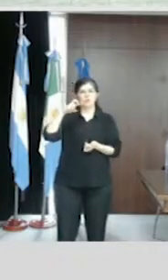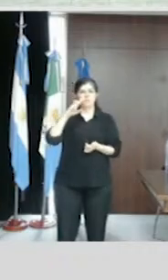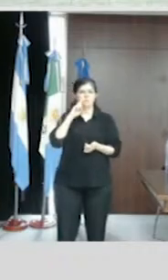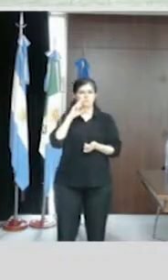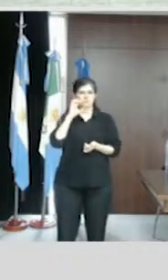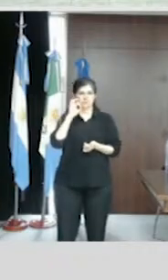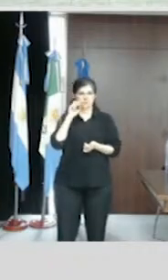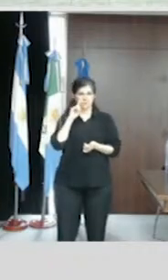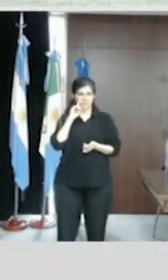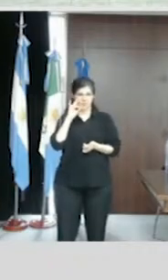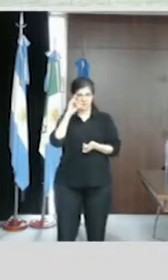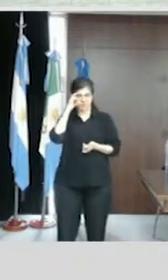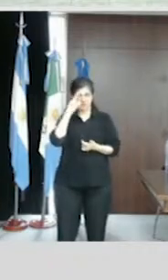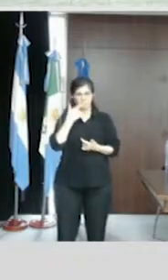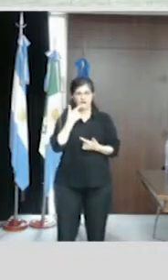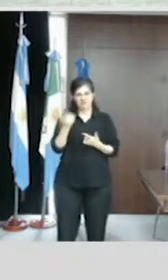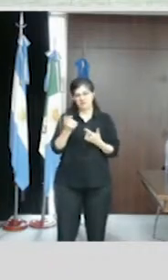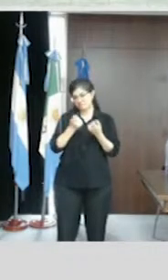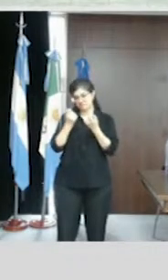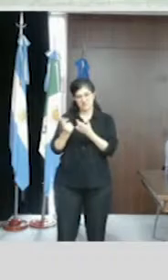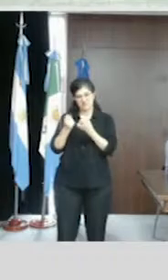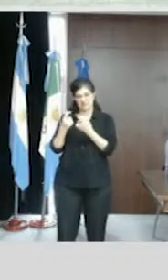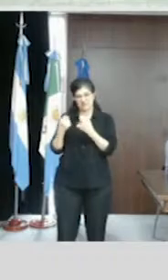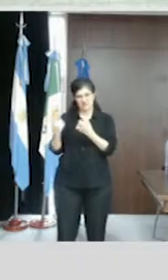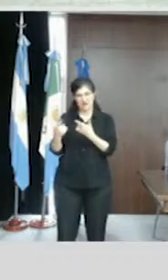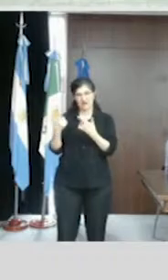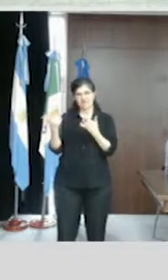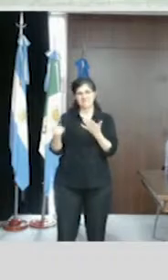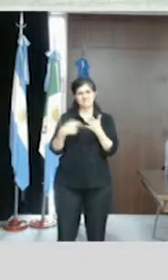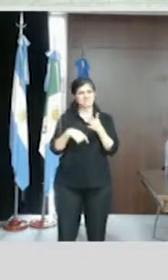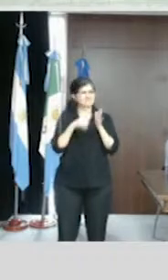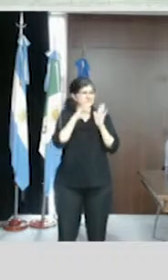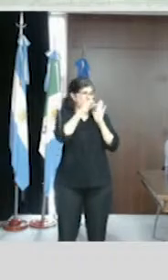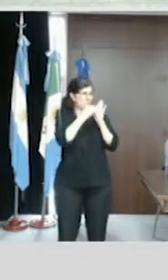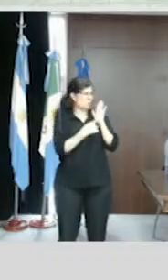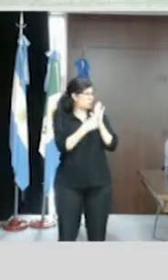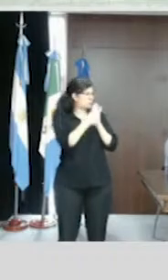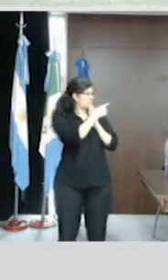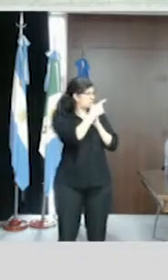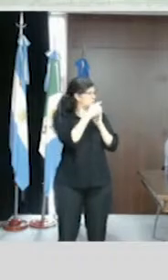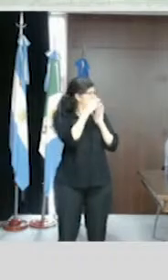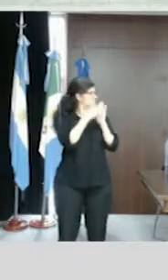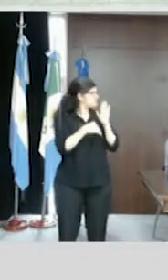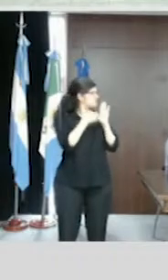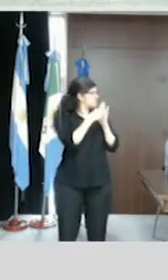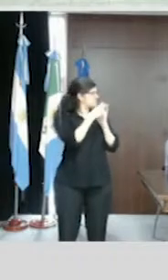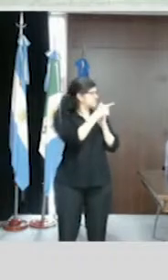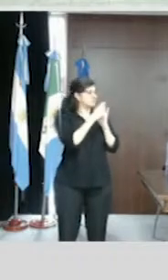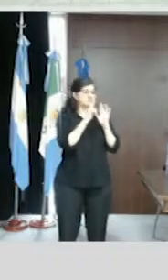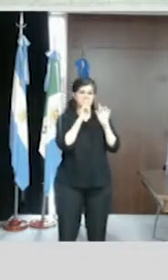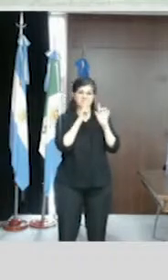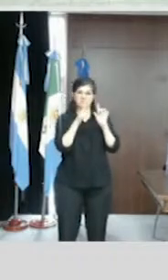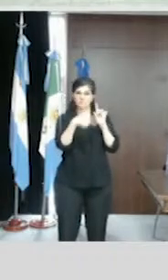No vamos a dilucidar esta escala. Recordemos que el corte es 4, la pueden encontrar y si no la tienen